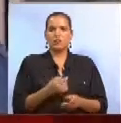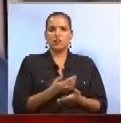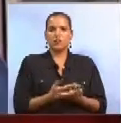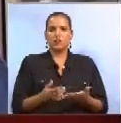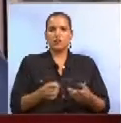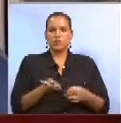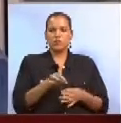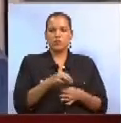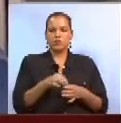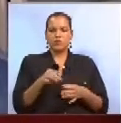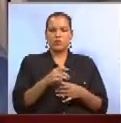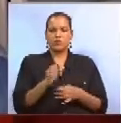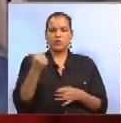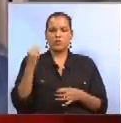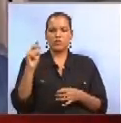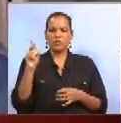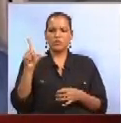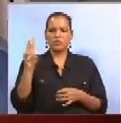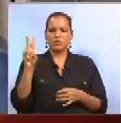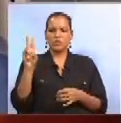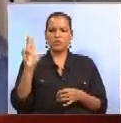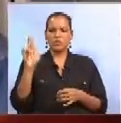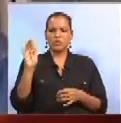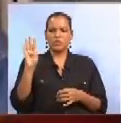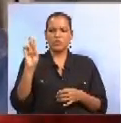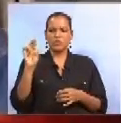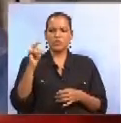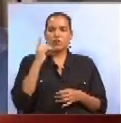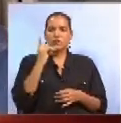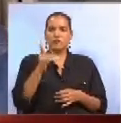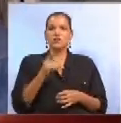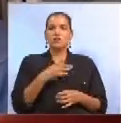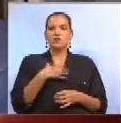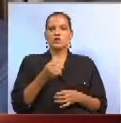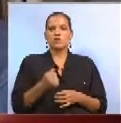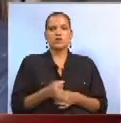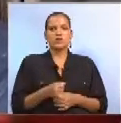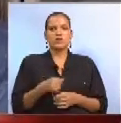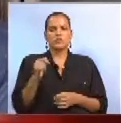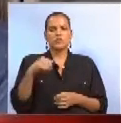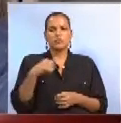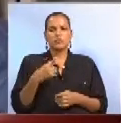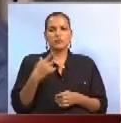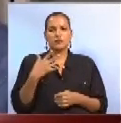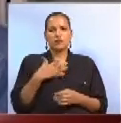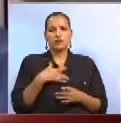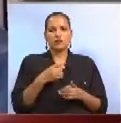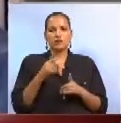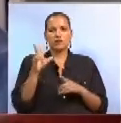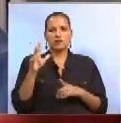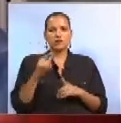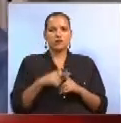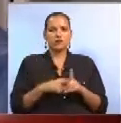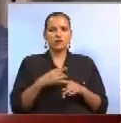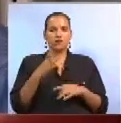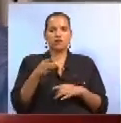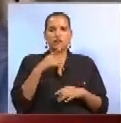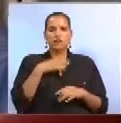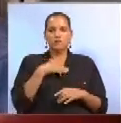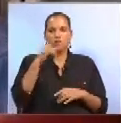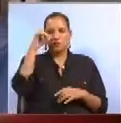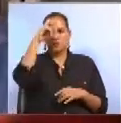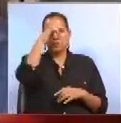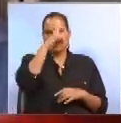más solubles y volátiles de su material. Decir con certeza este material es de aquí a 3-4 meses bien complicado, pero lo que